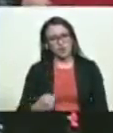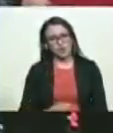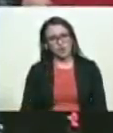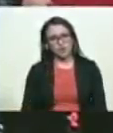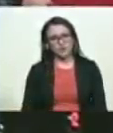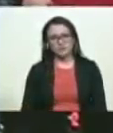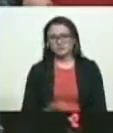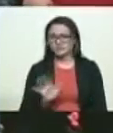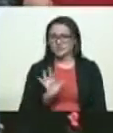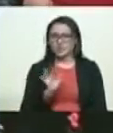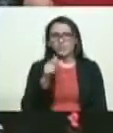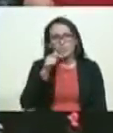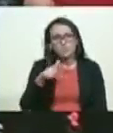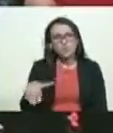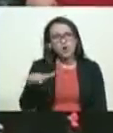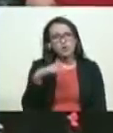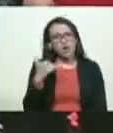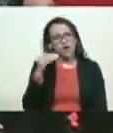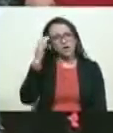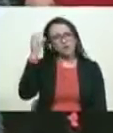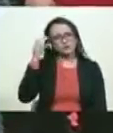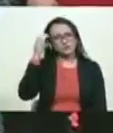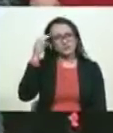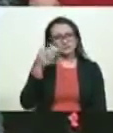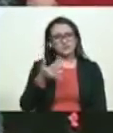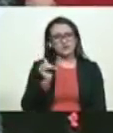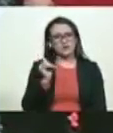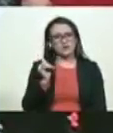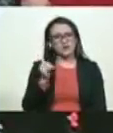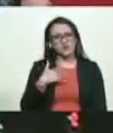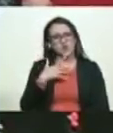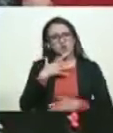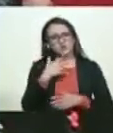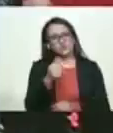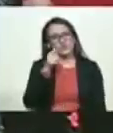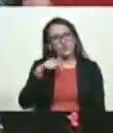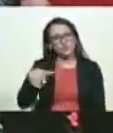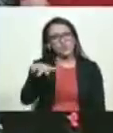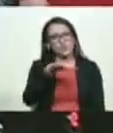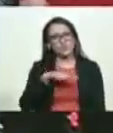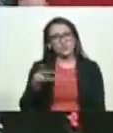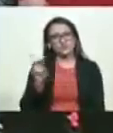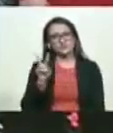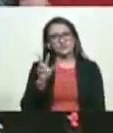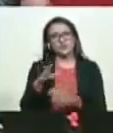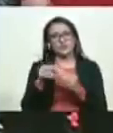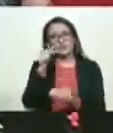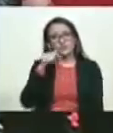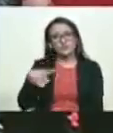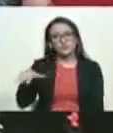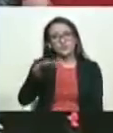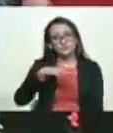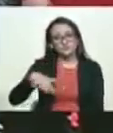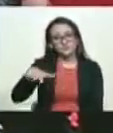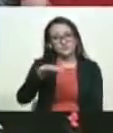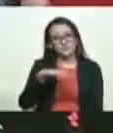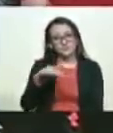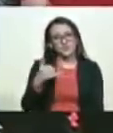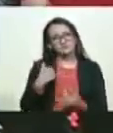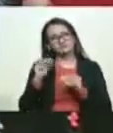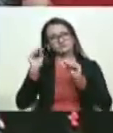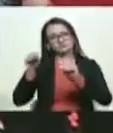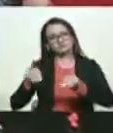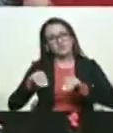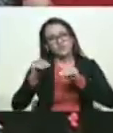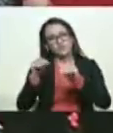hay un pueblo soberano consciente yo confío en el pueblo de venezuela en todo el pueblo y llamó a la unión